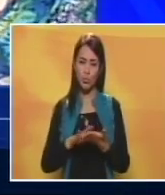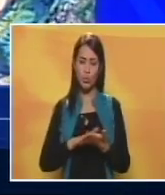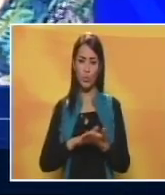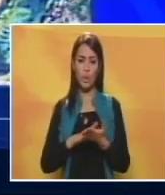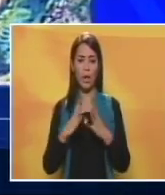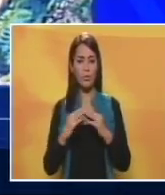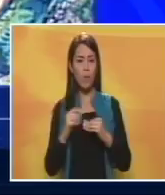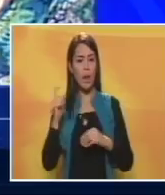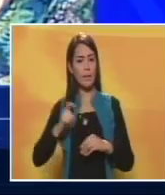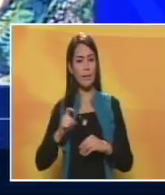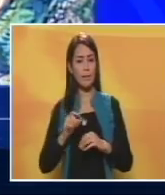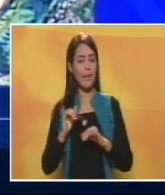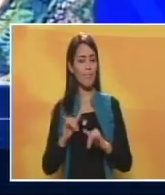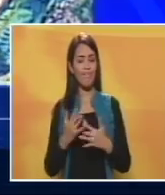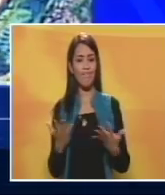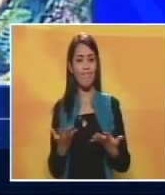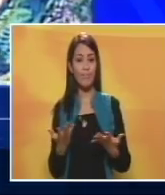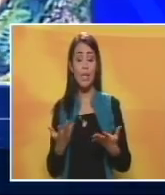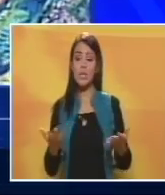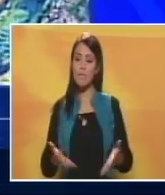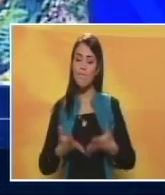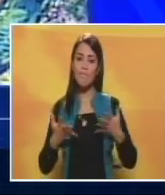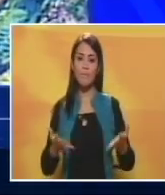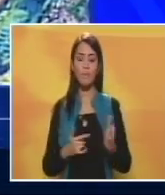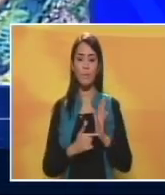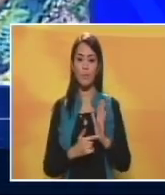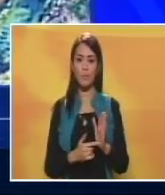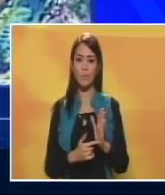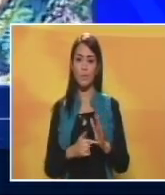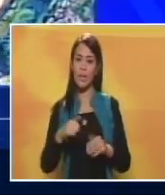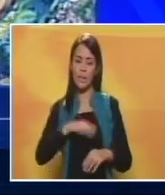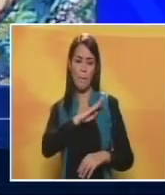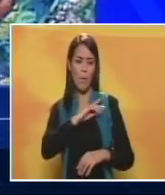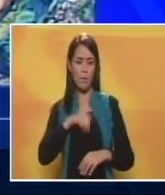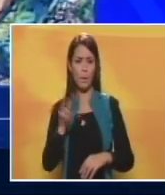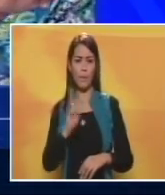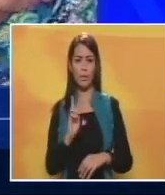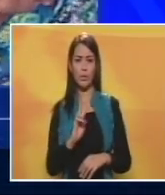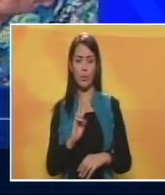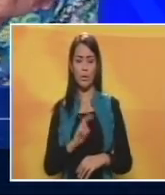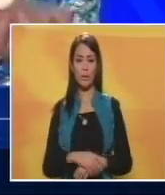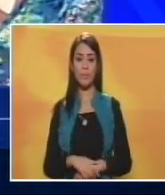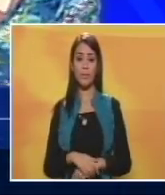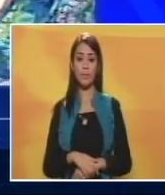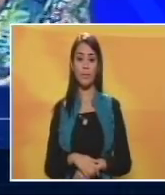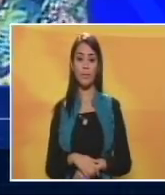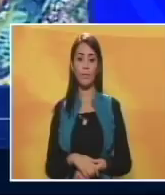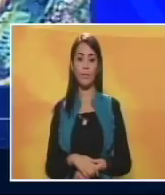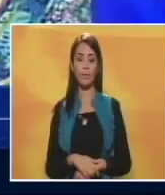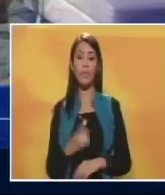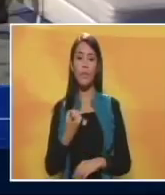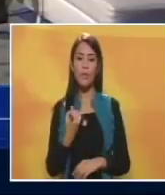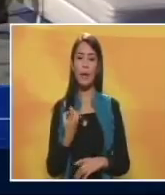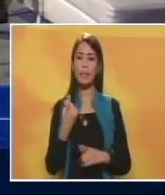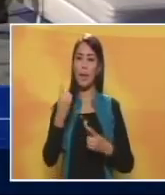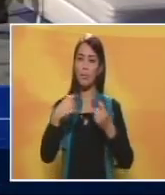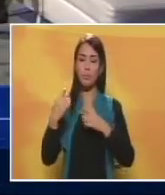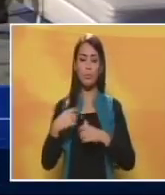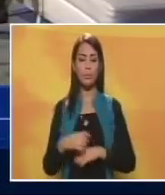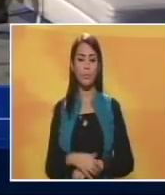la necesidad inmediata, pero garantizando en suelo patrio el sustituto y faltante de eso que traemos de afuera.